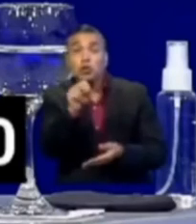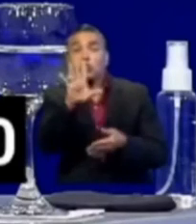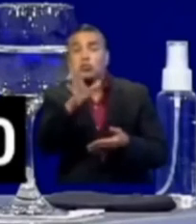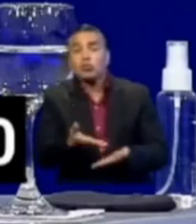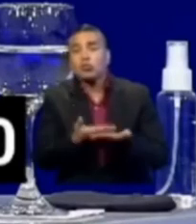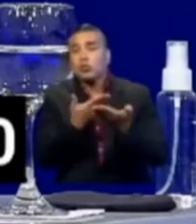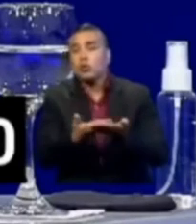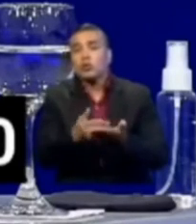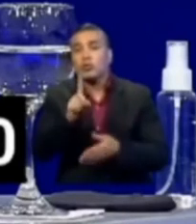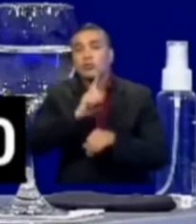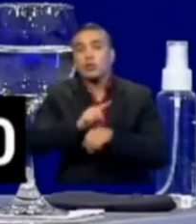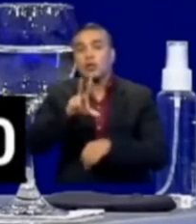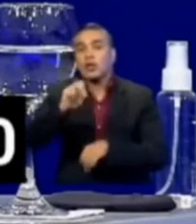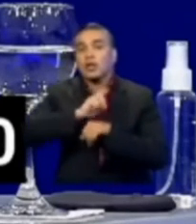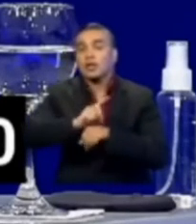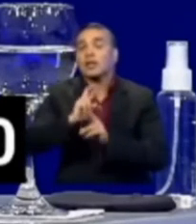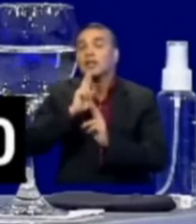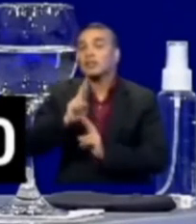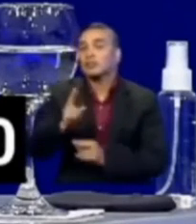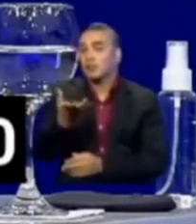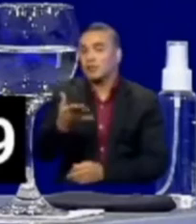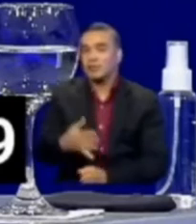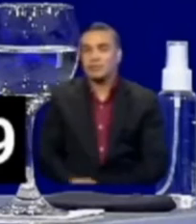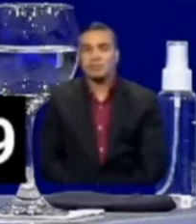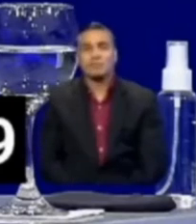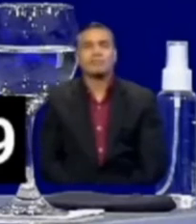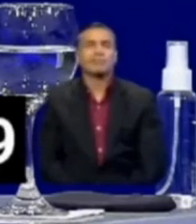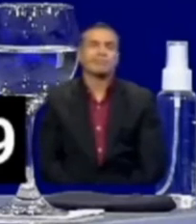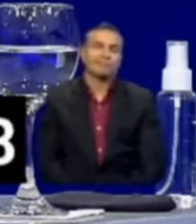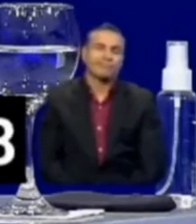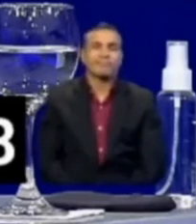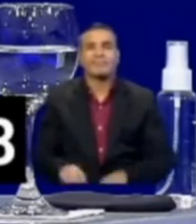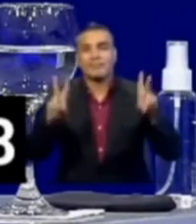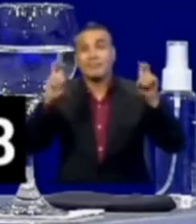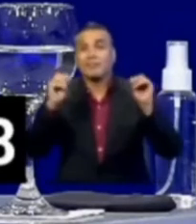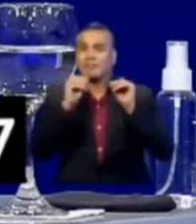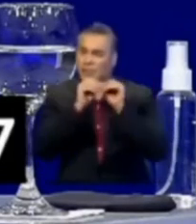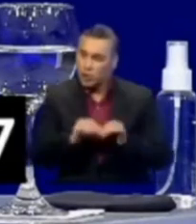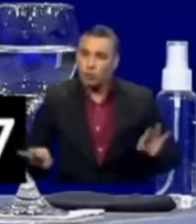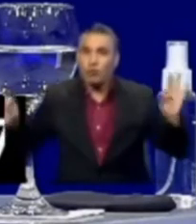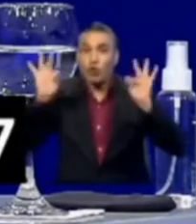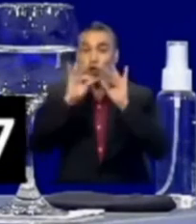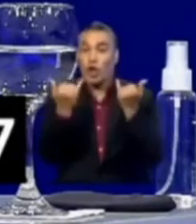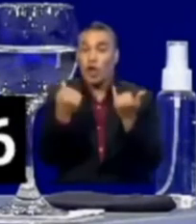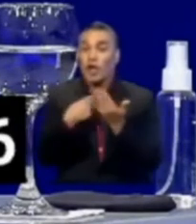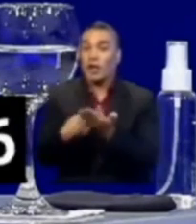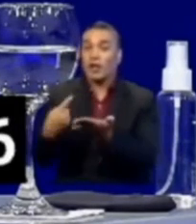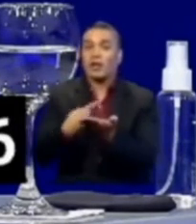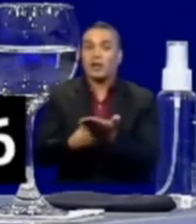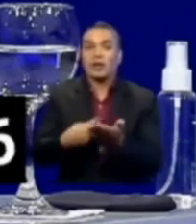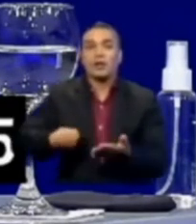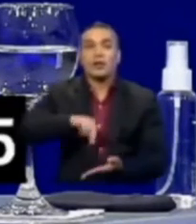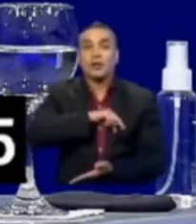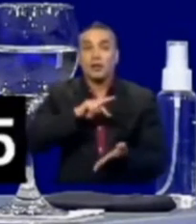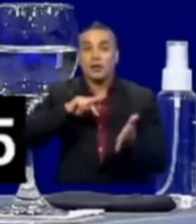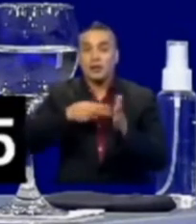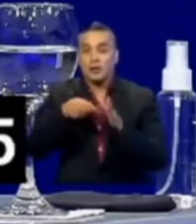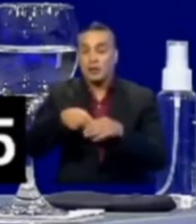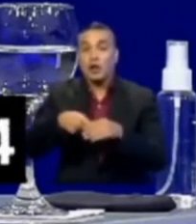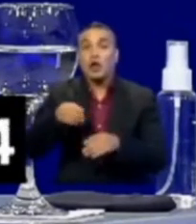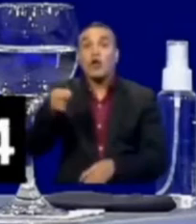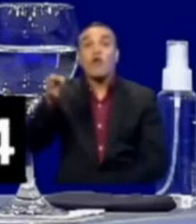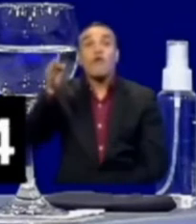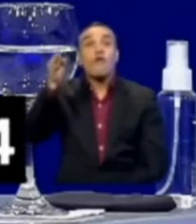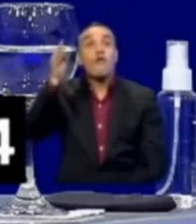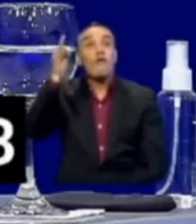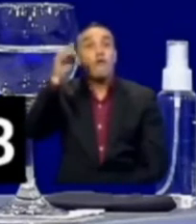Tiene 1 minuto 30 segundos para responder. Sin duda, este es el tema más importante del debate, porque nos estamos jugando el futuro de la patria, el